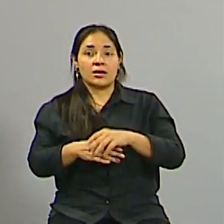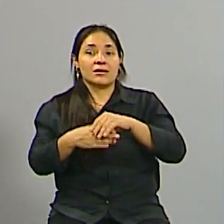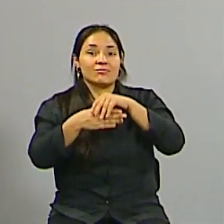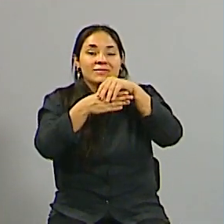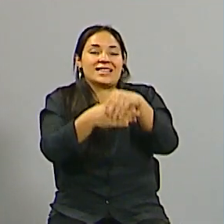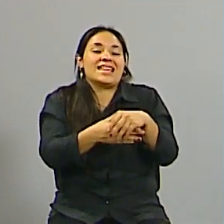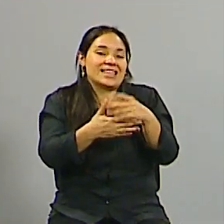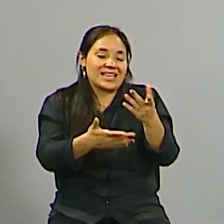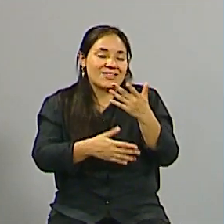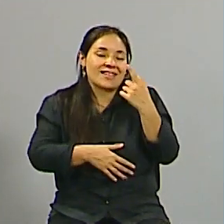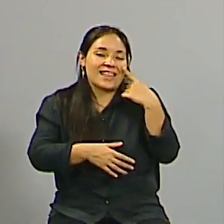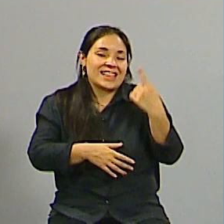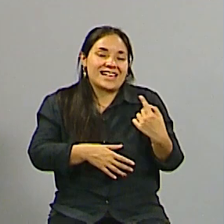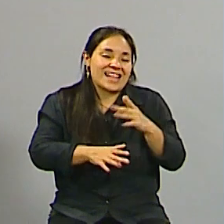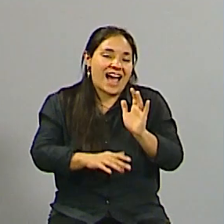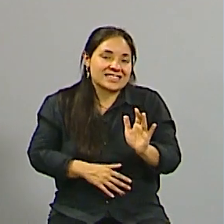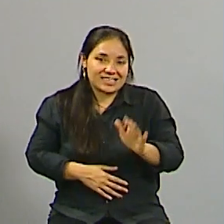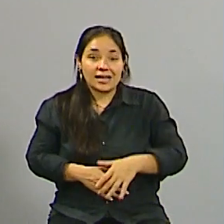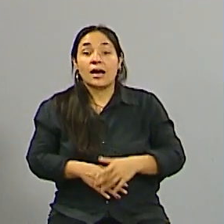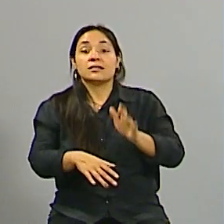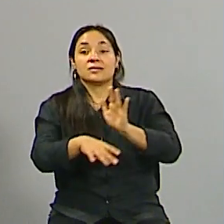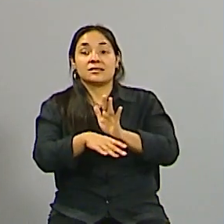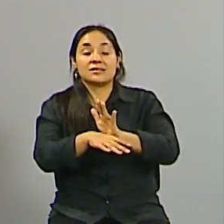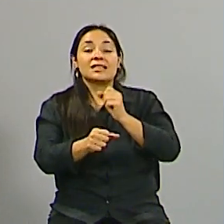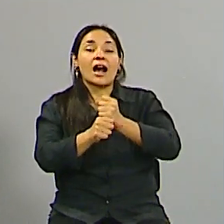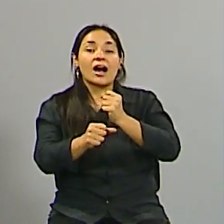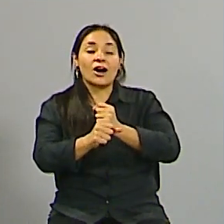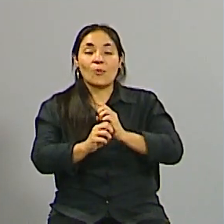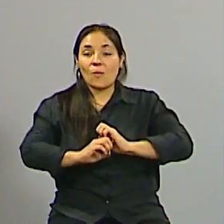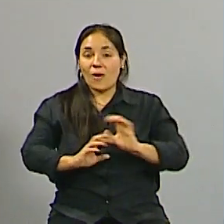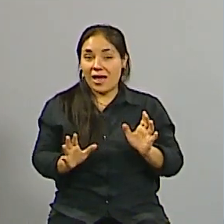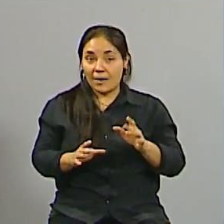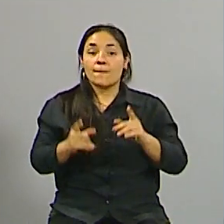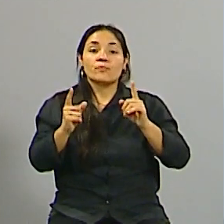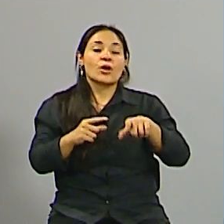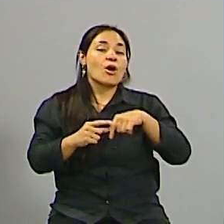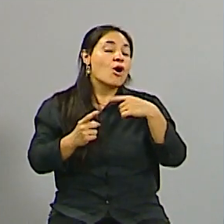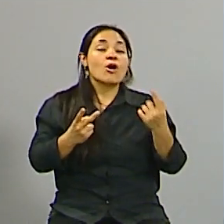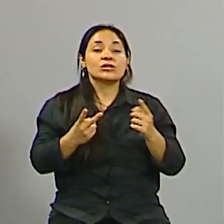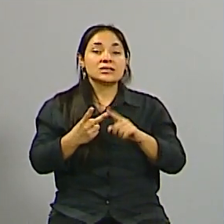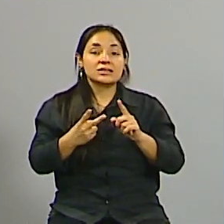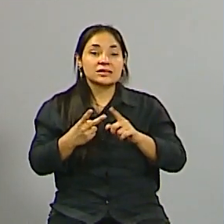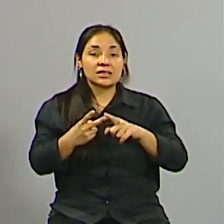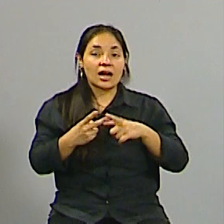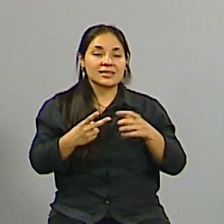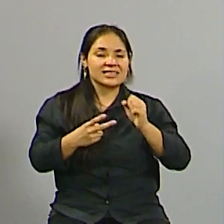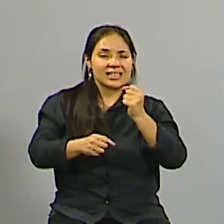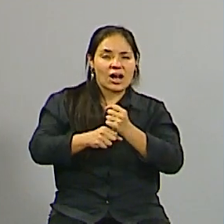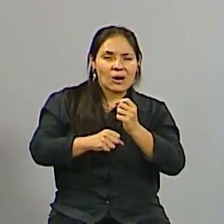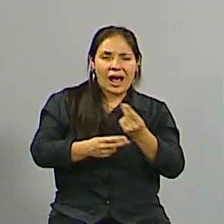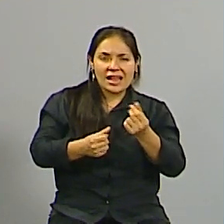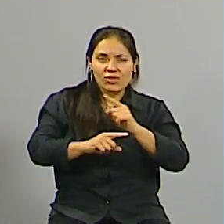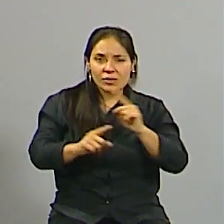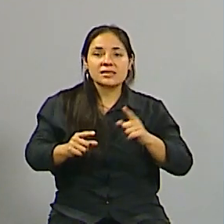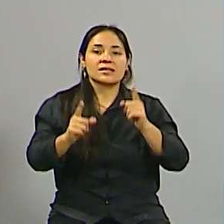monotributriste. Entonces, eso es una precarización del trabajo enorme. La otra precarización del trabajo enorme es el trabajo